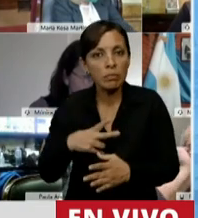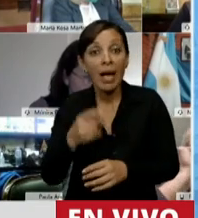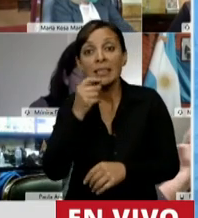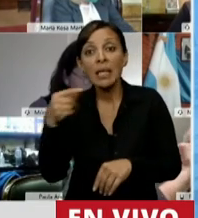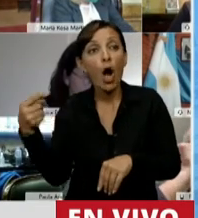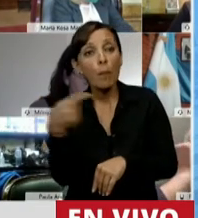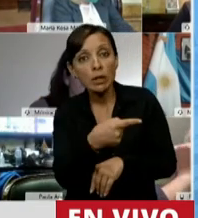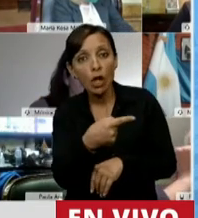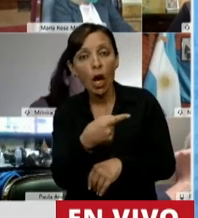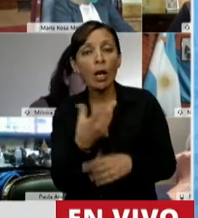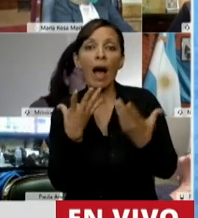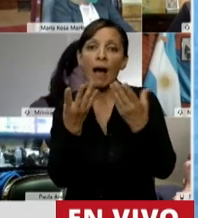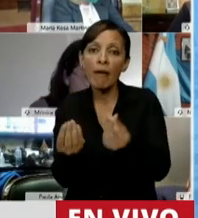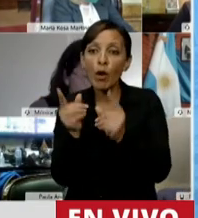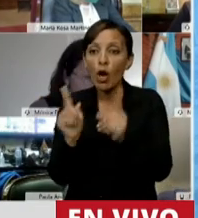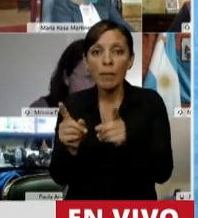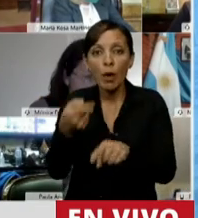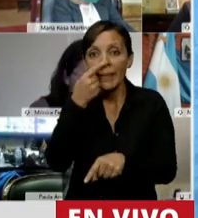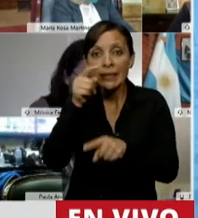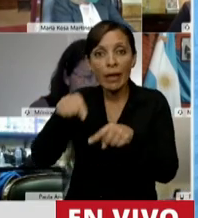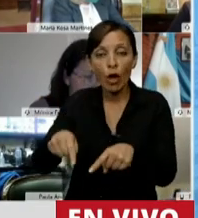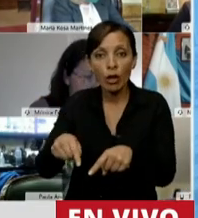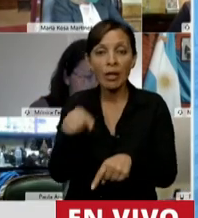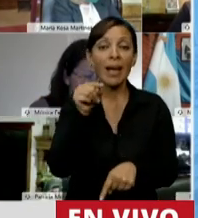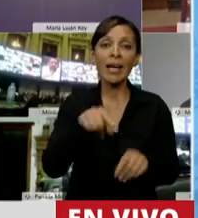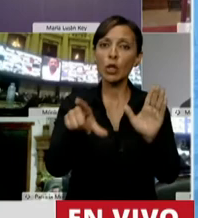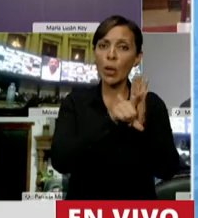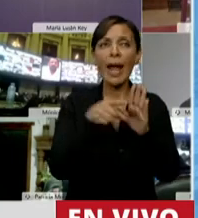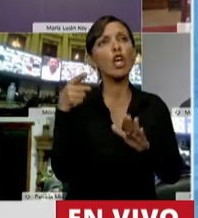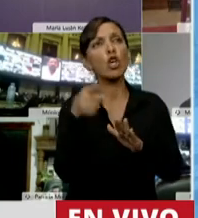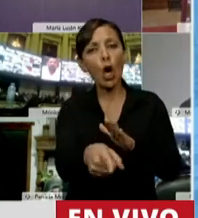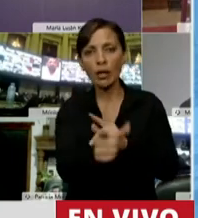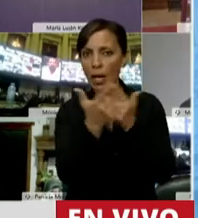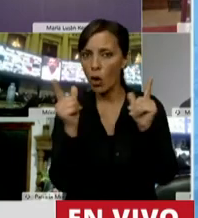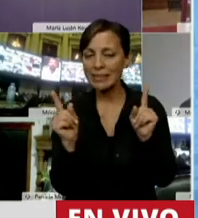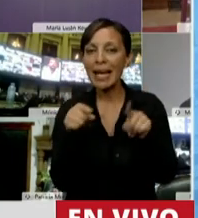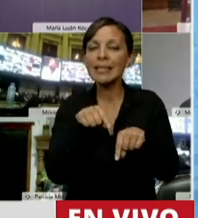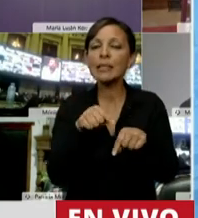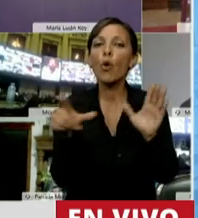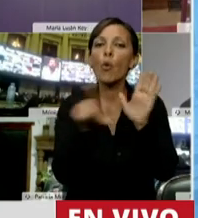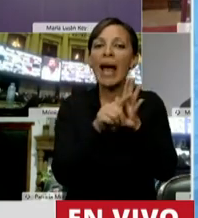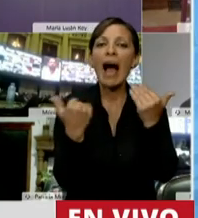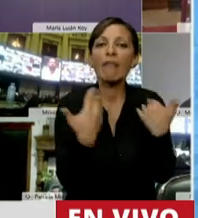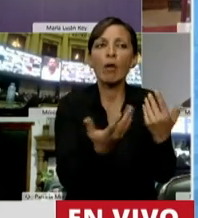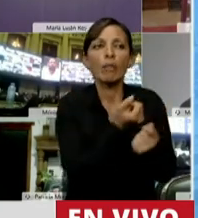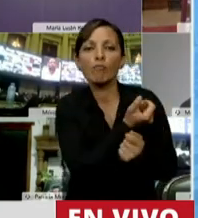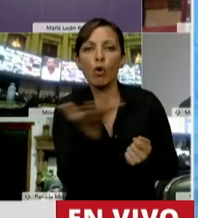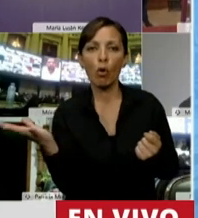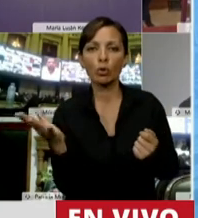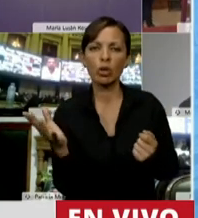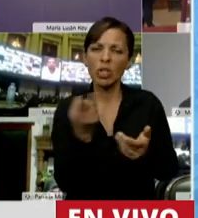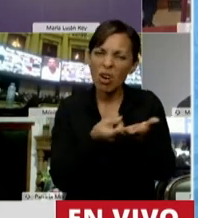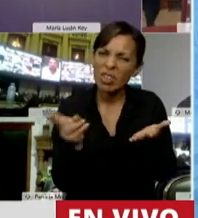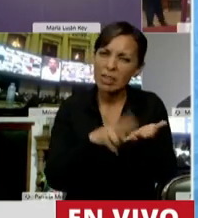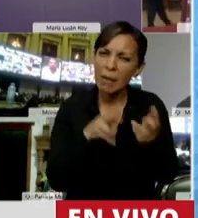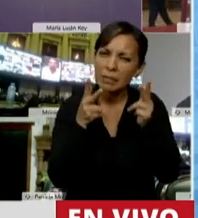oposición, defienden los intereses que hoy están defendiendo. Y esta no es una ley contra nadie, es una ley a favor de muchos. No vamos a